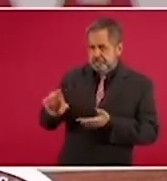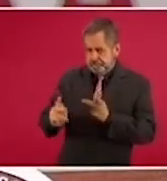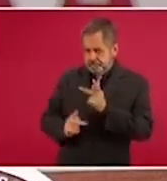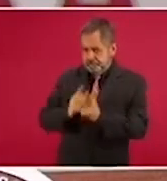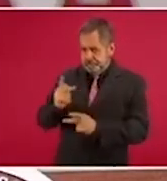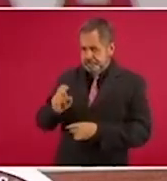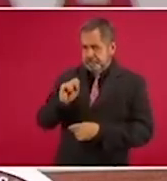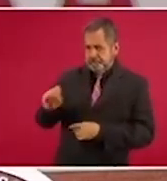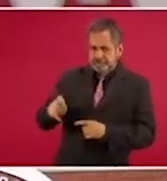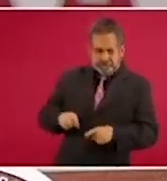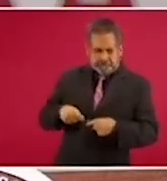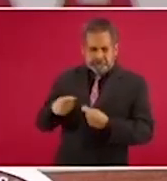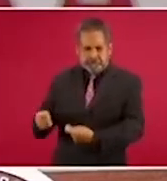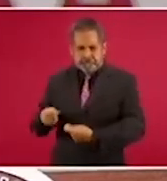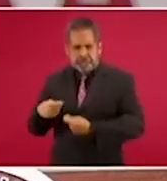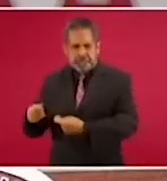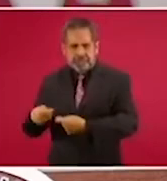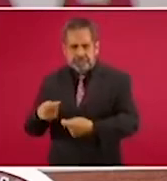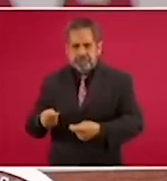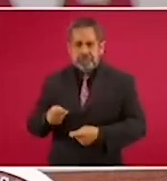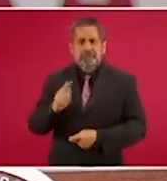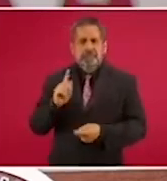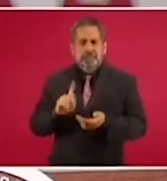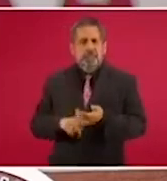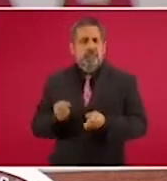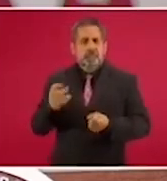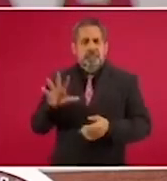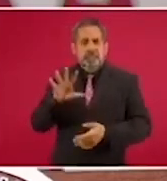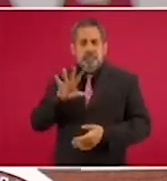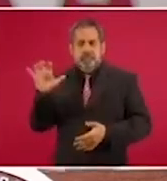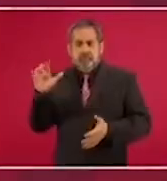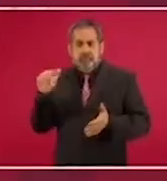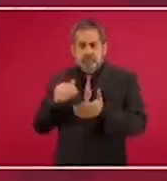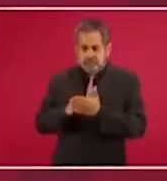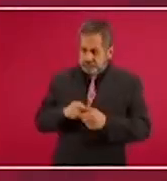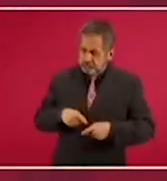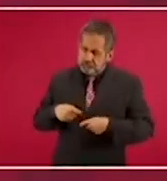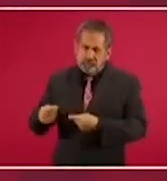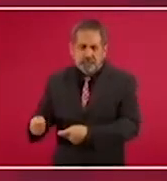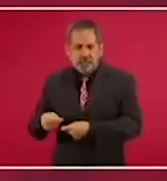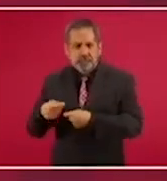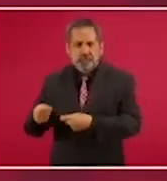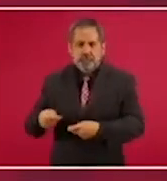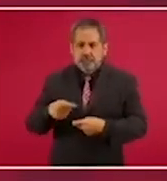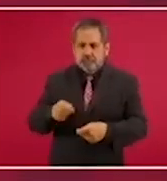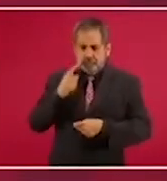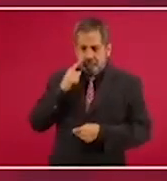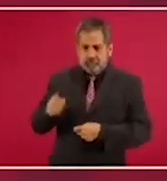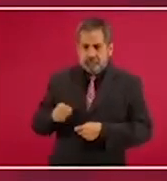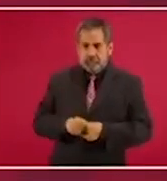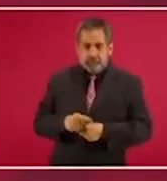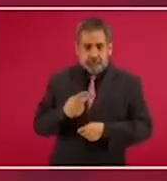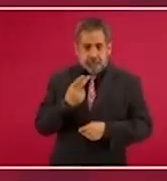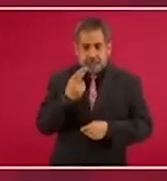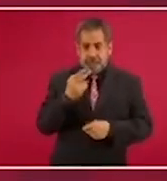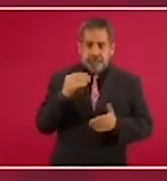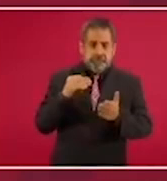En una primera etapa, 500 mil para ellos, de 25 mil